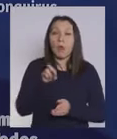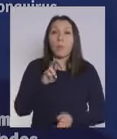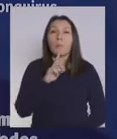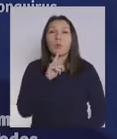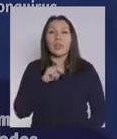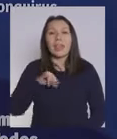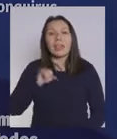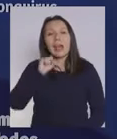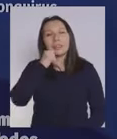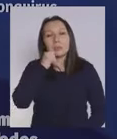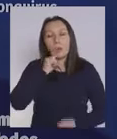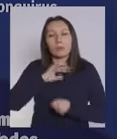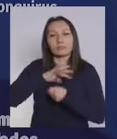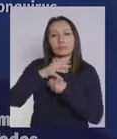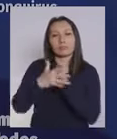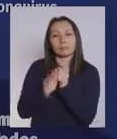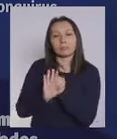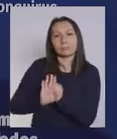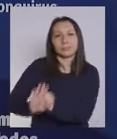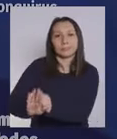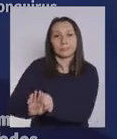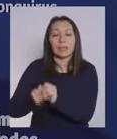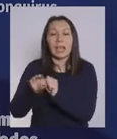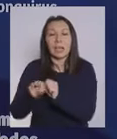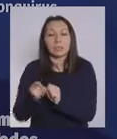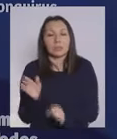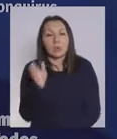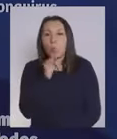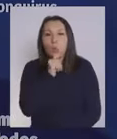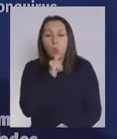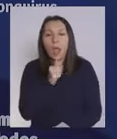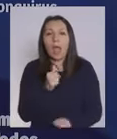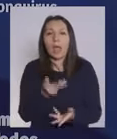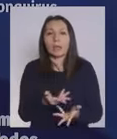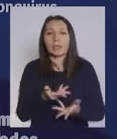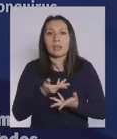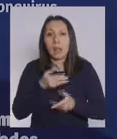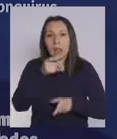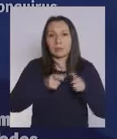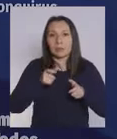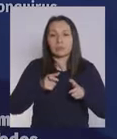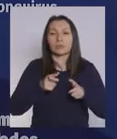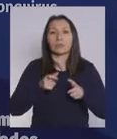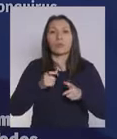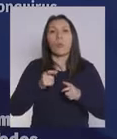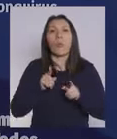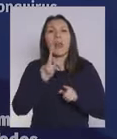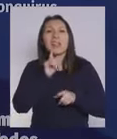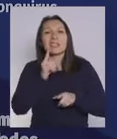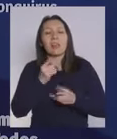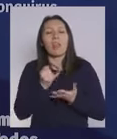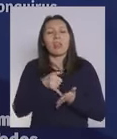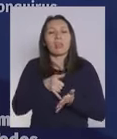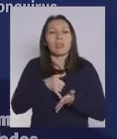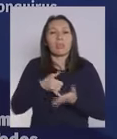o este bloqueador de la proteína Spike no tiene efectos sobre los pacientes inmunodeprimidos o aquellos que